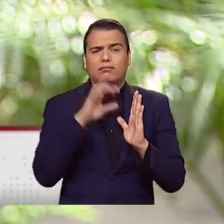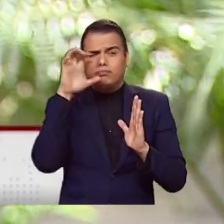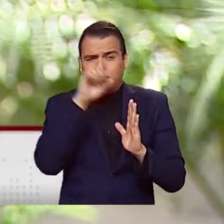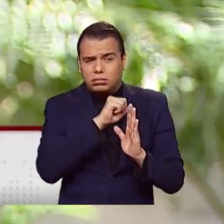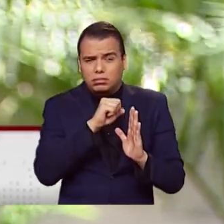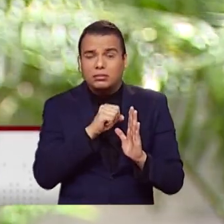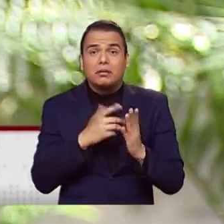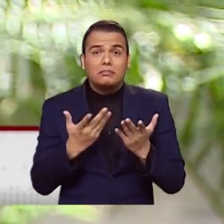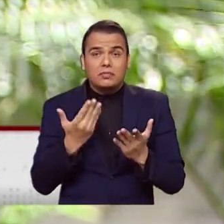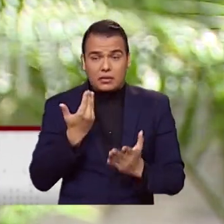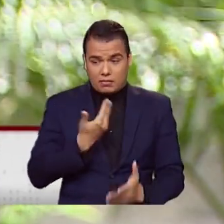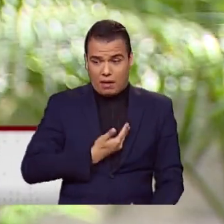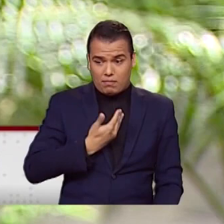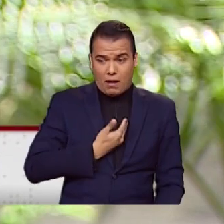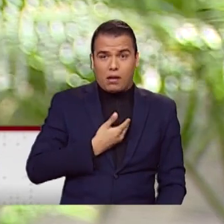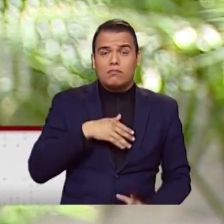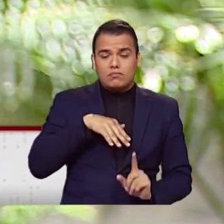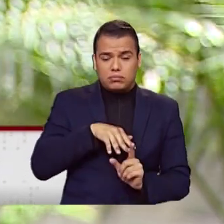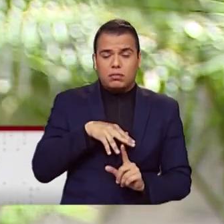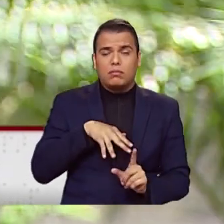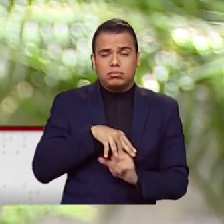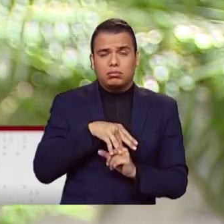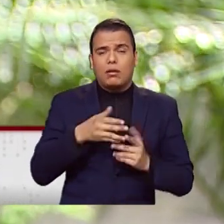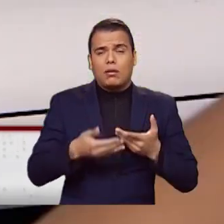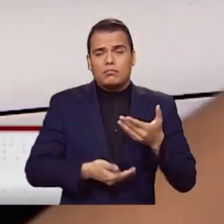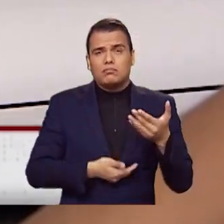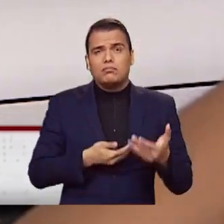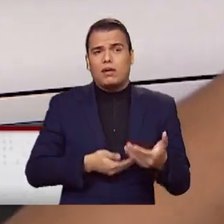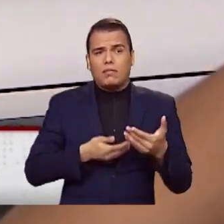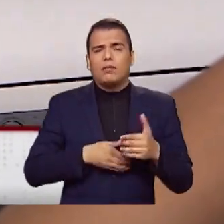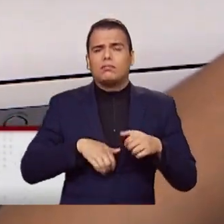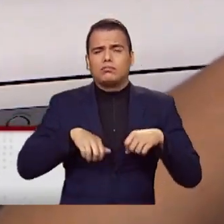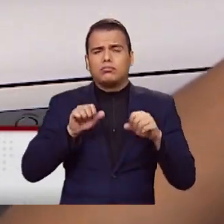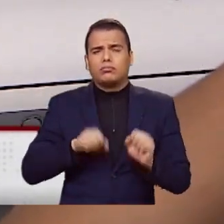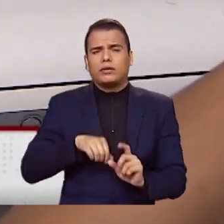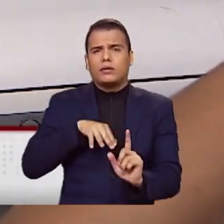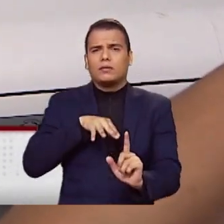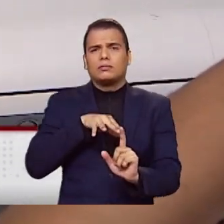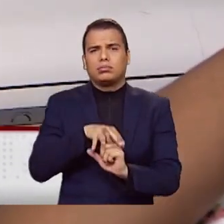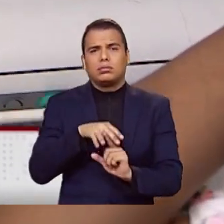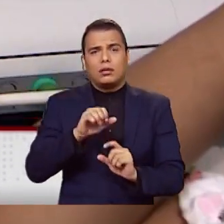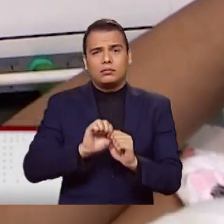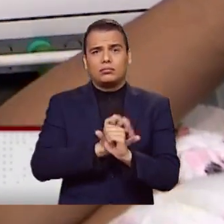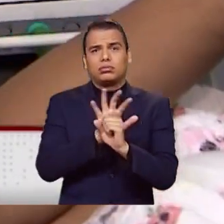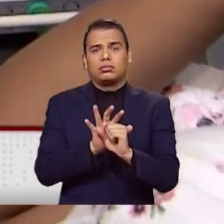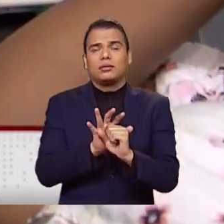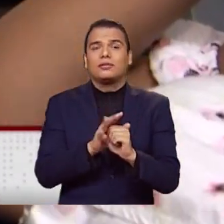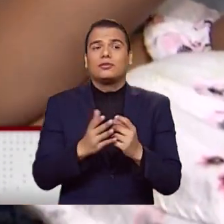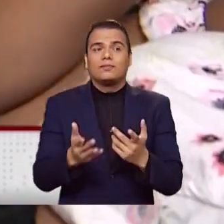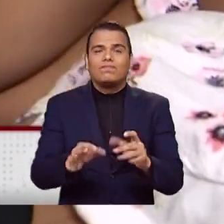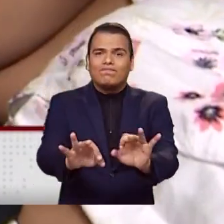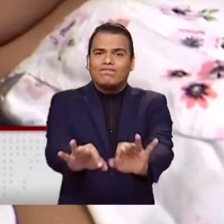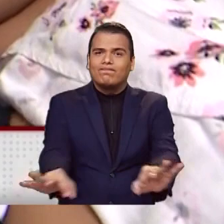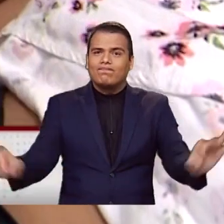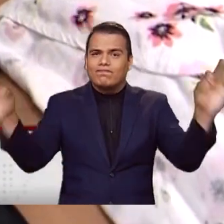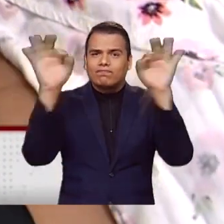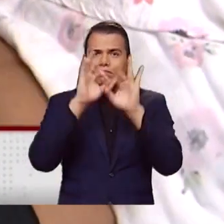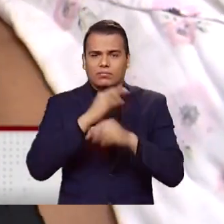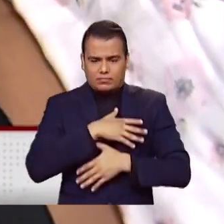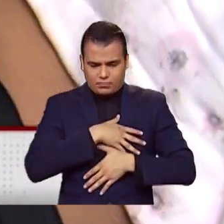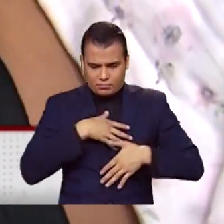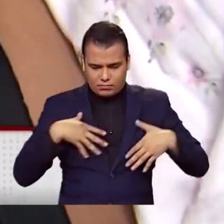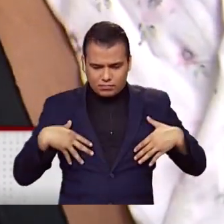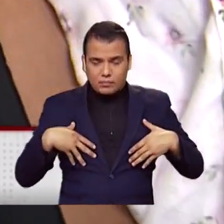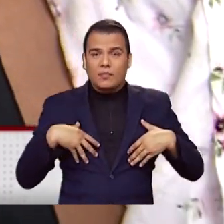de que es factible de que pueda ocurrir transmisión vertical. Por eso deben practicarse limpieza del tórax, limpieza